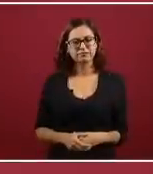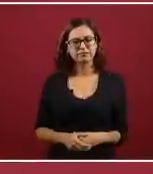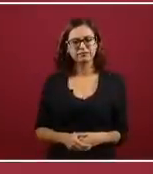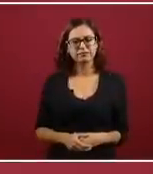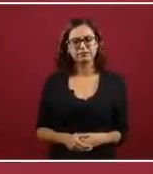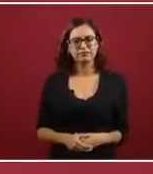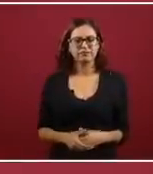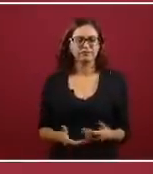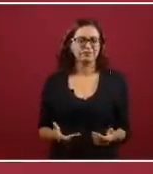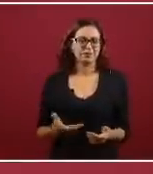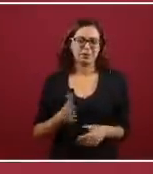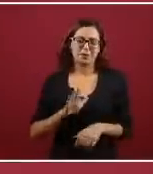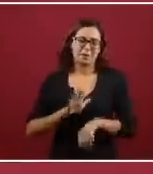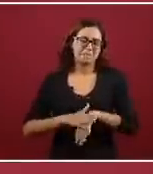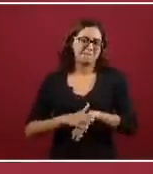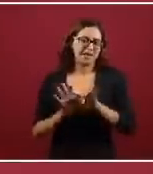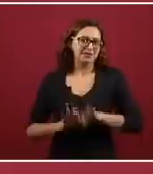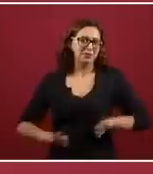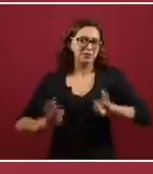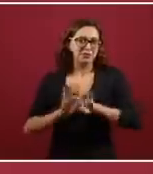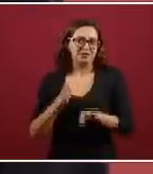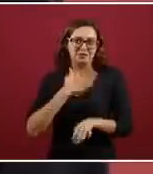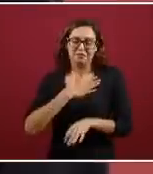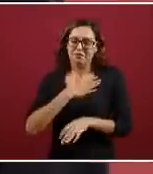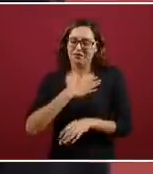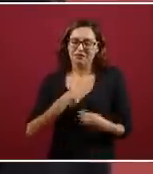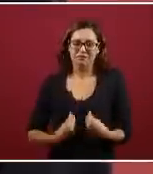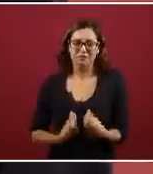que es lo que estimo más importante en mi vida.